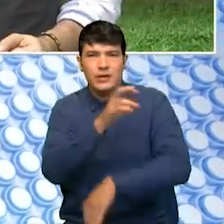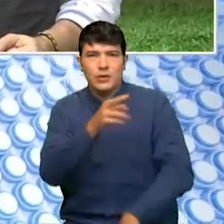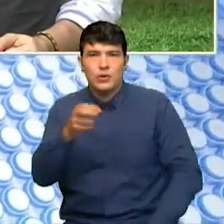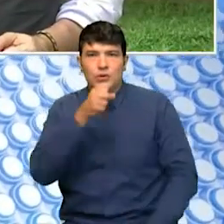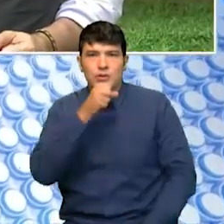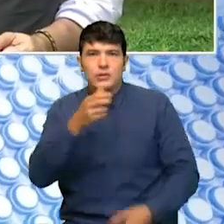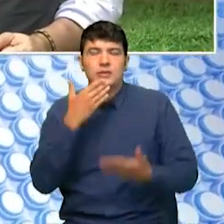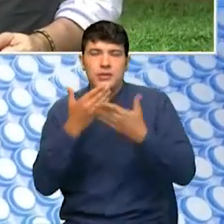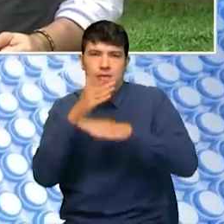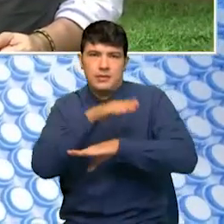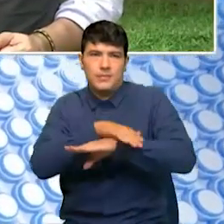centro de estudios buenas tardes